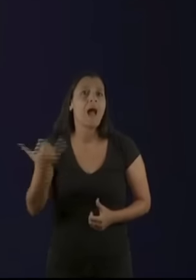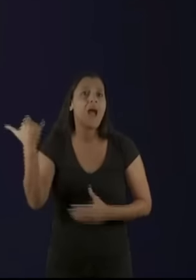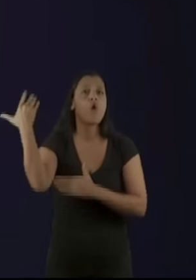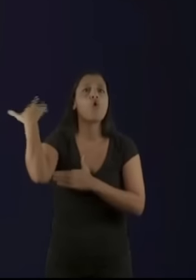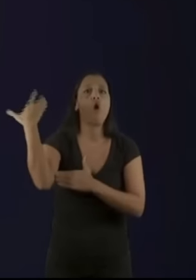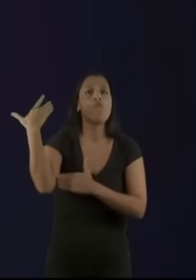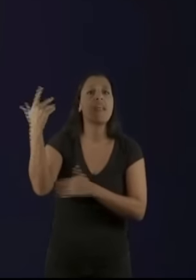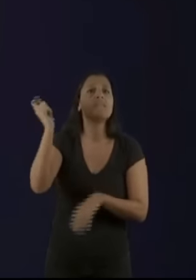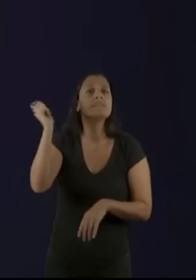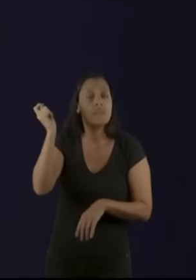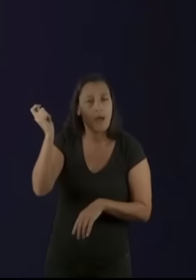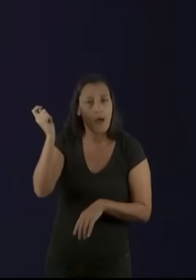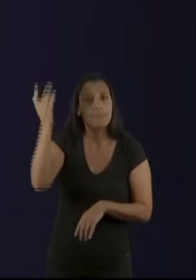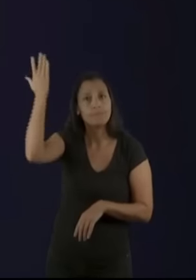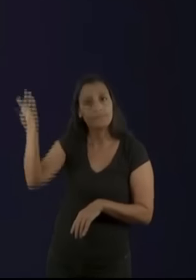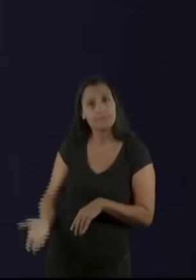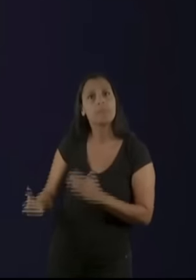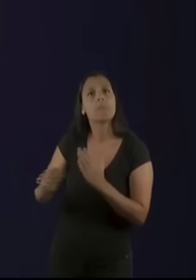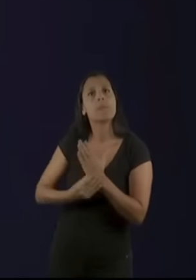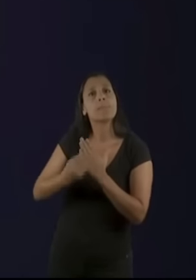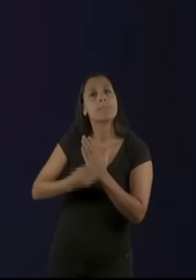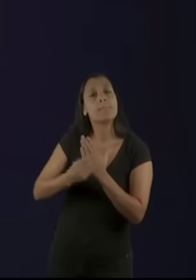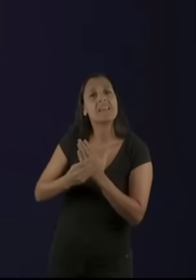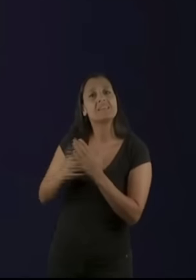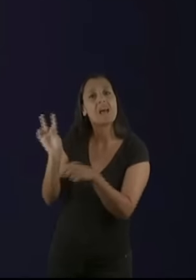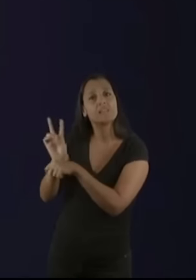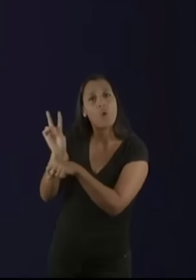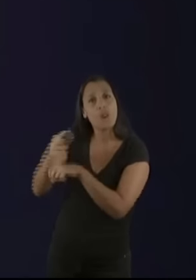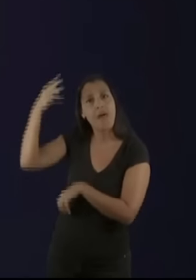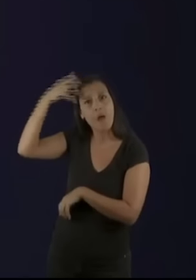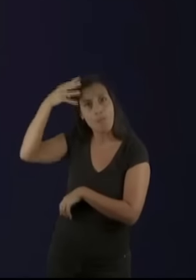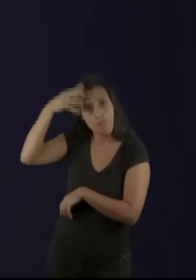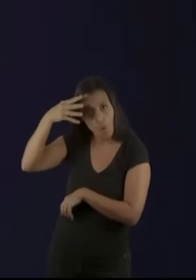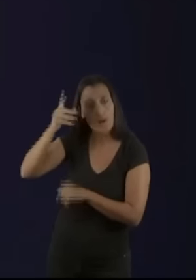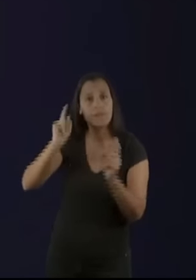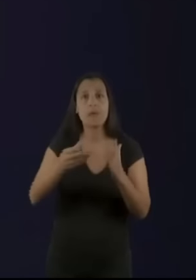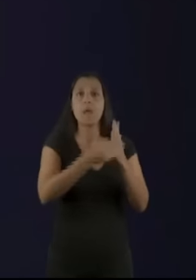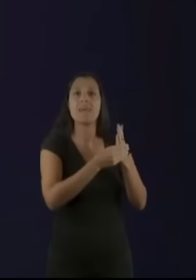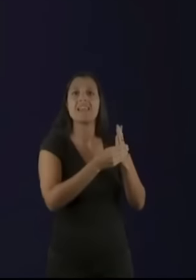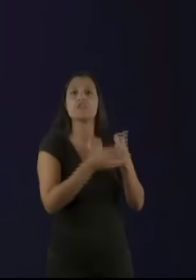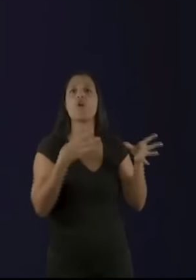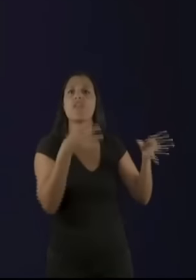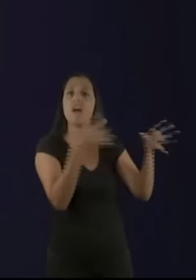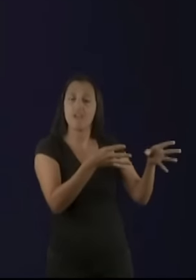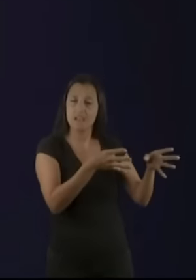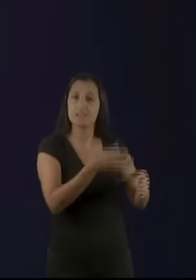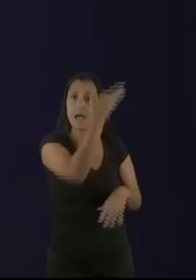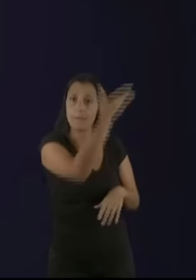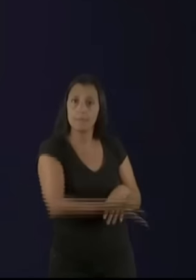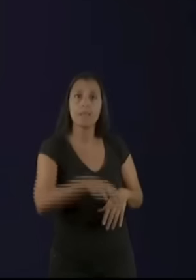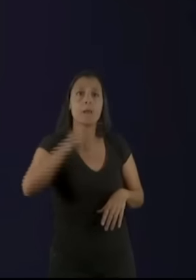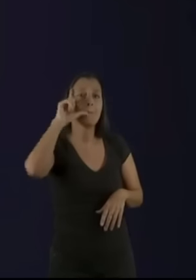conferencia de prensa la ministra de seguridad Patricia bullrich el ministro de defensa el doctor